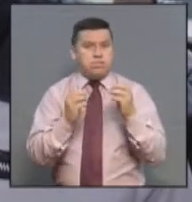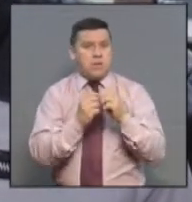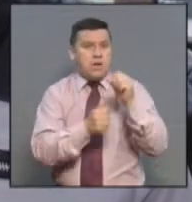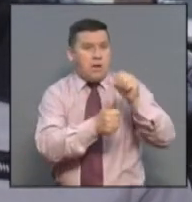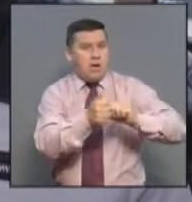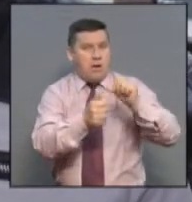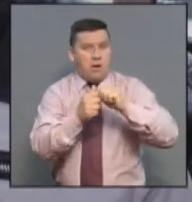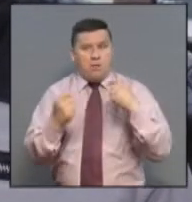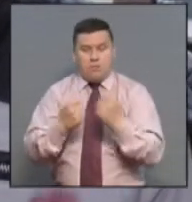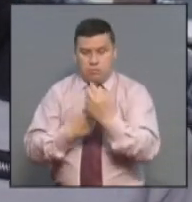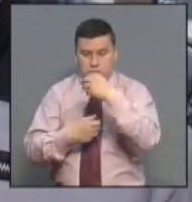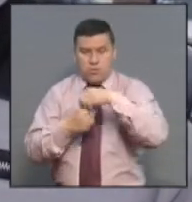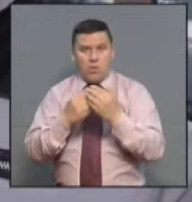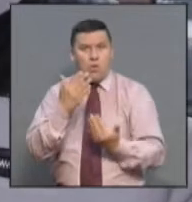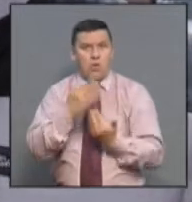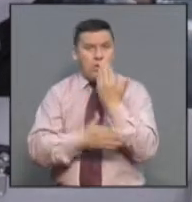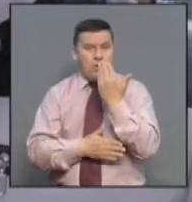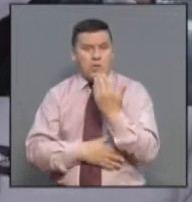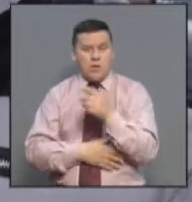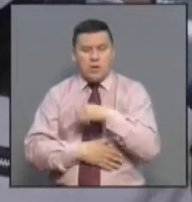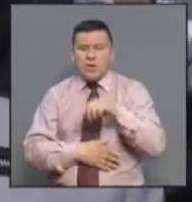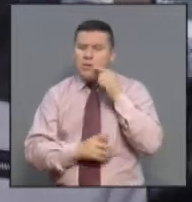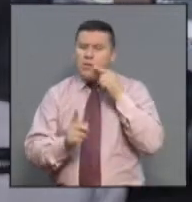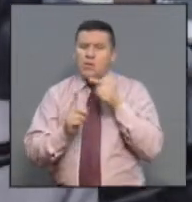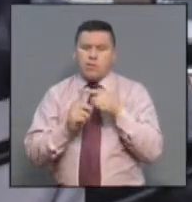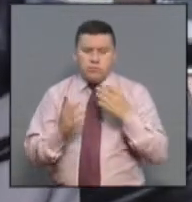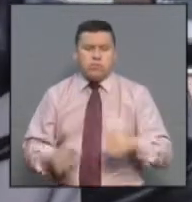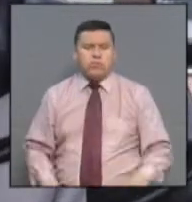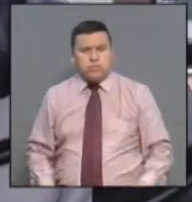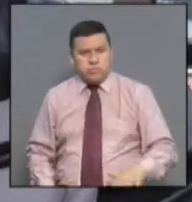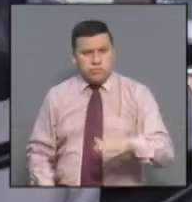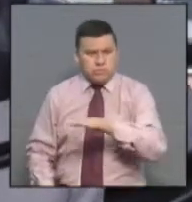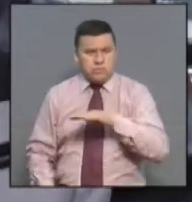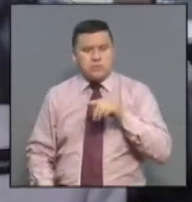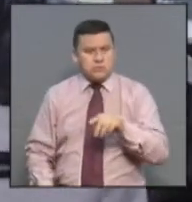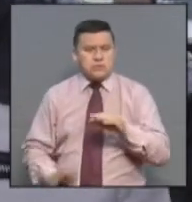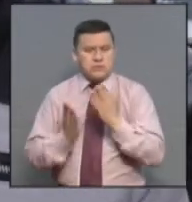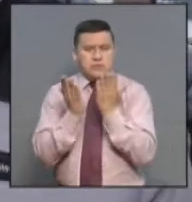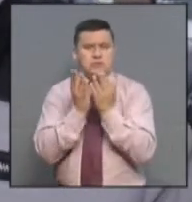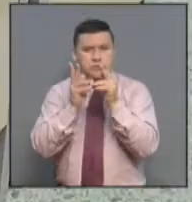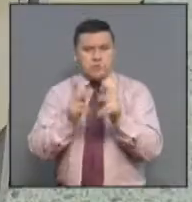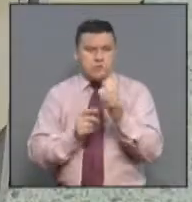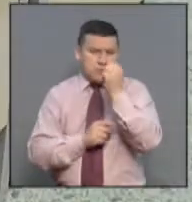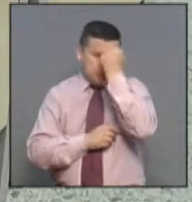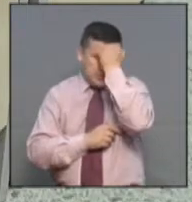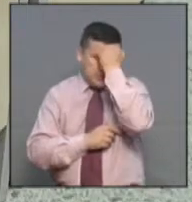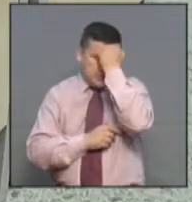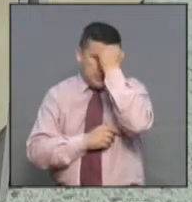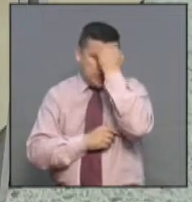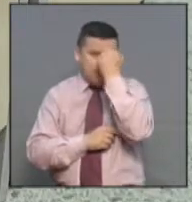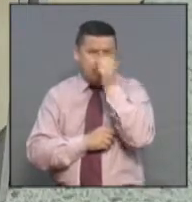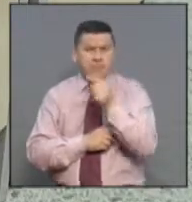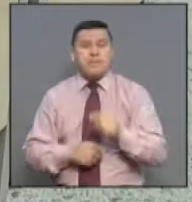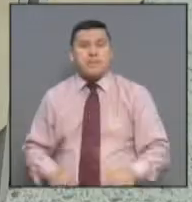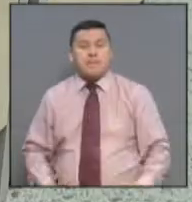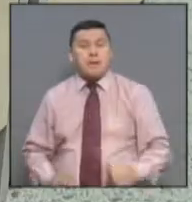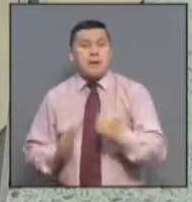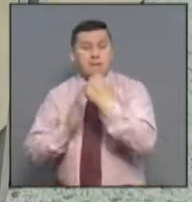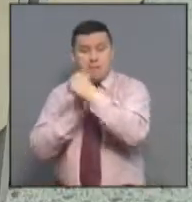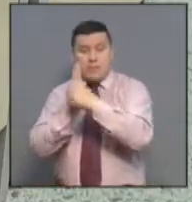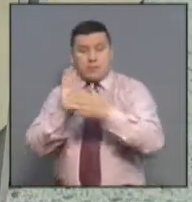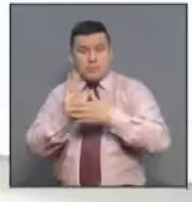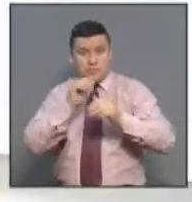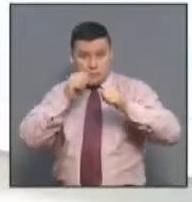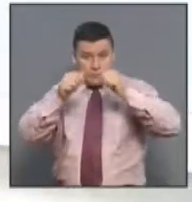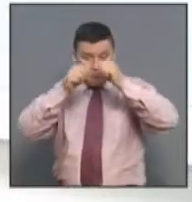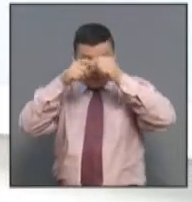uno de las movilidades e incentivos que tienen tanto estudiantes como profesores. El programa de